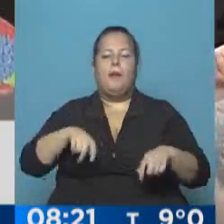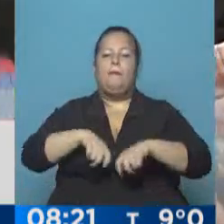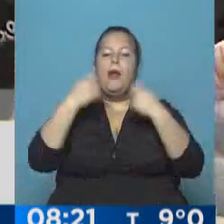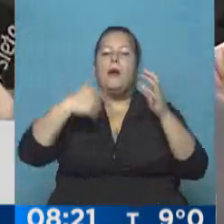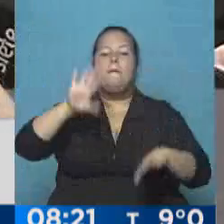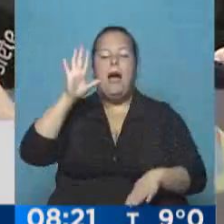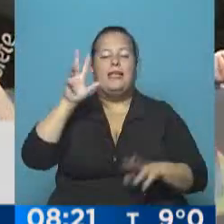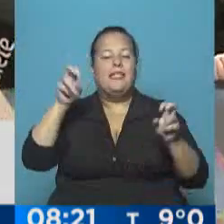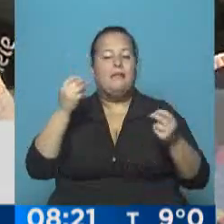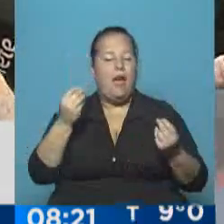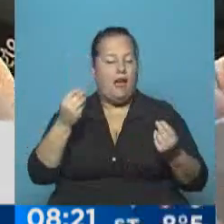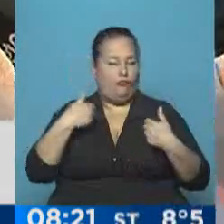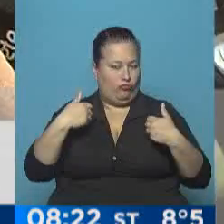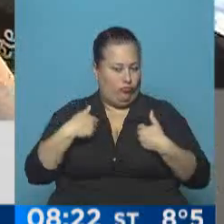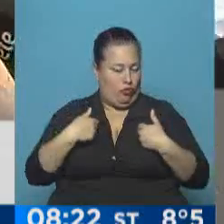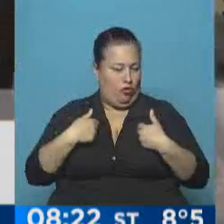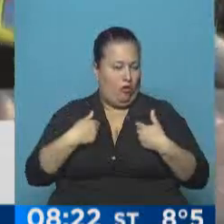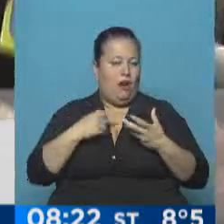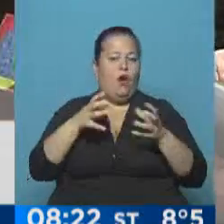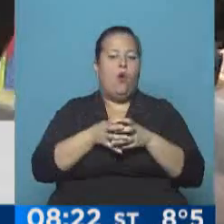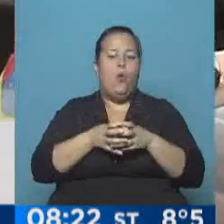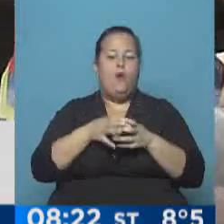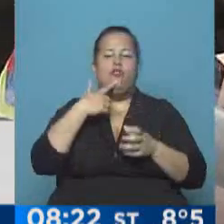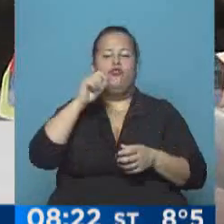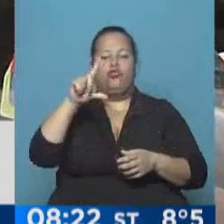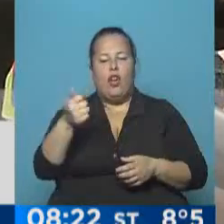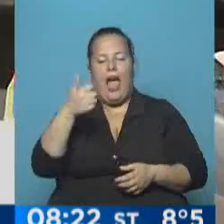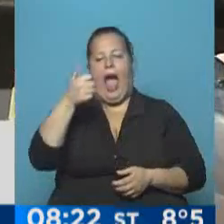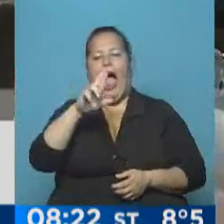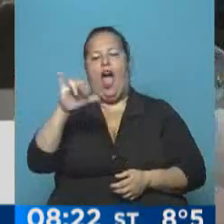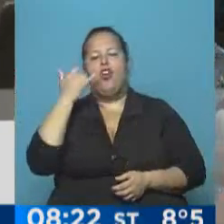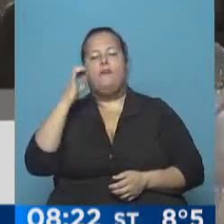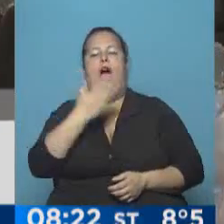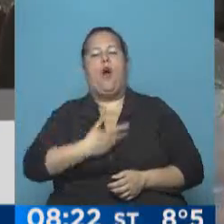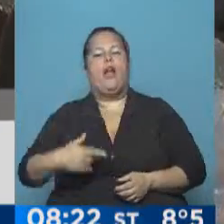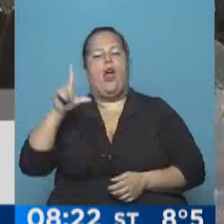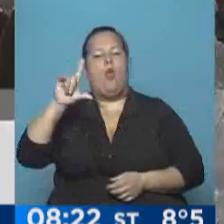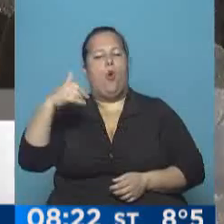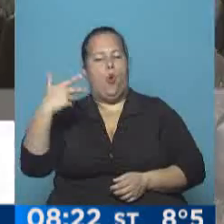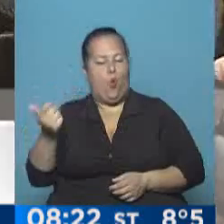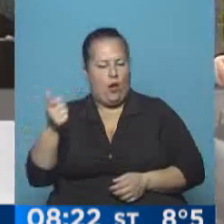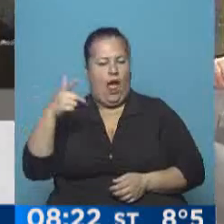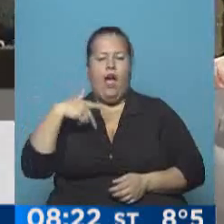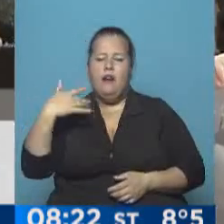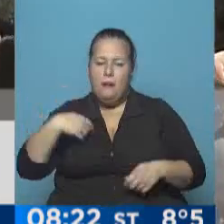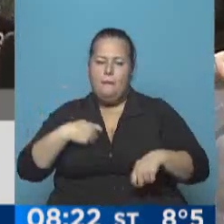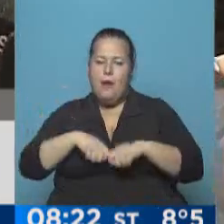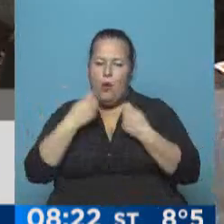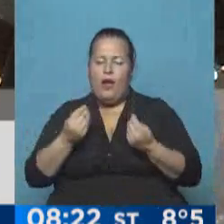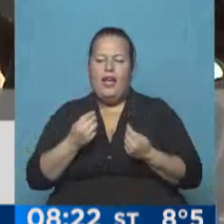perjudicado del tema soy yo, es decir, la fórmula Solá-Arroyo, la fórmula para gobernador de Luna. Tan perjudicado que